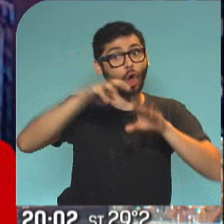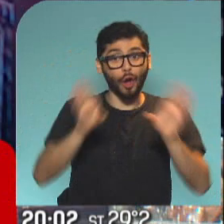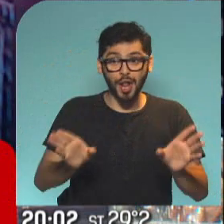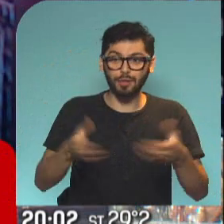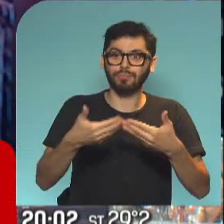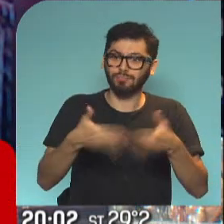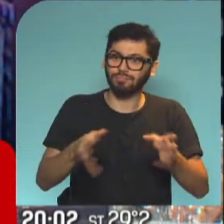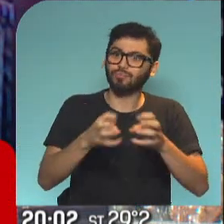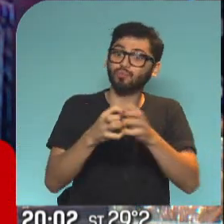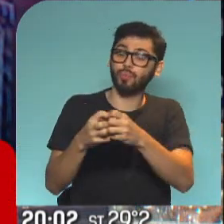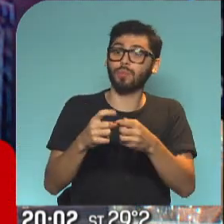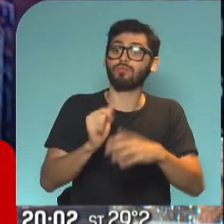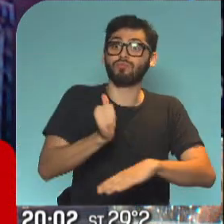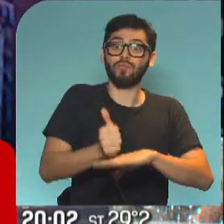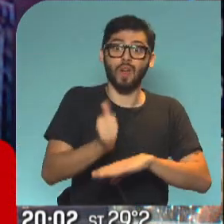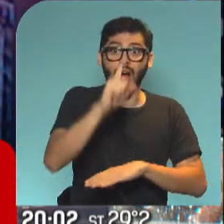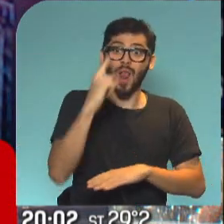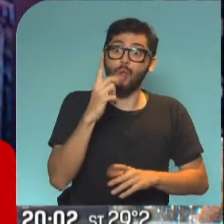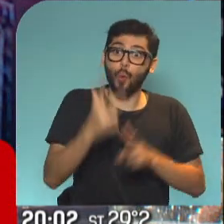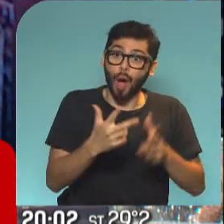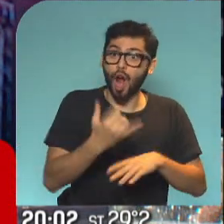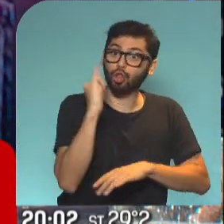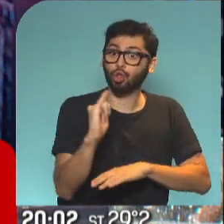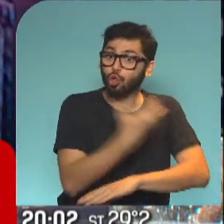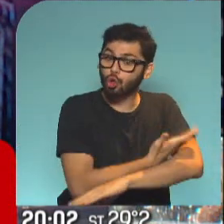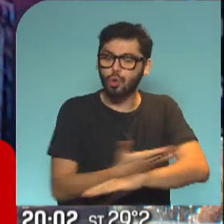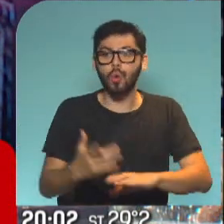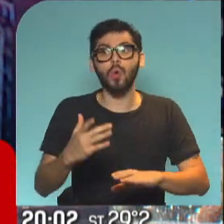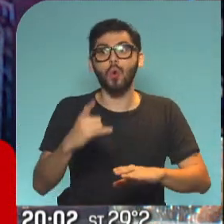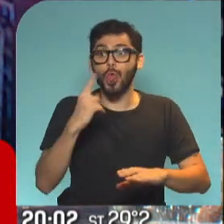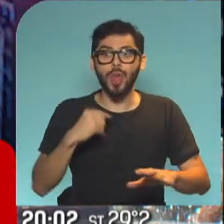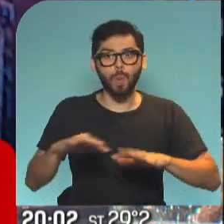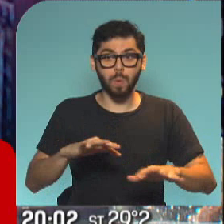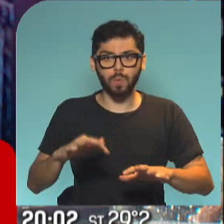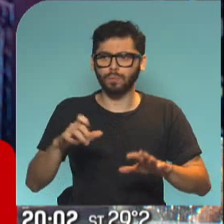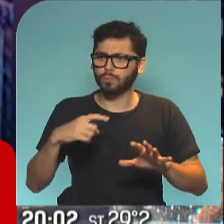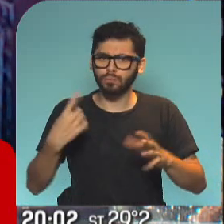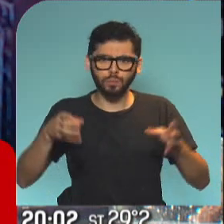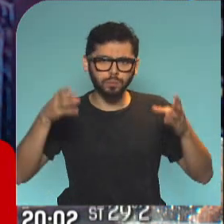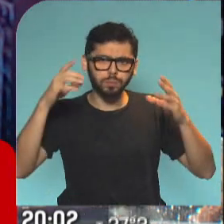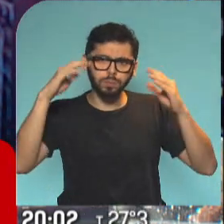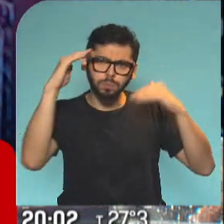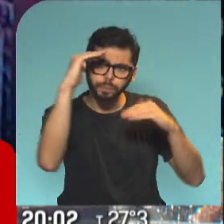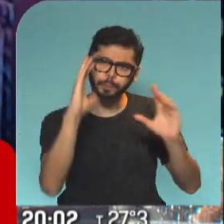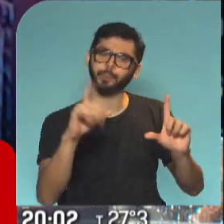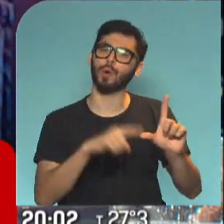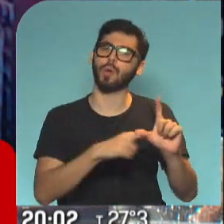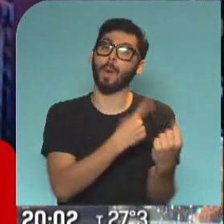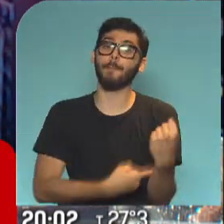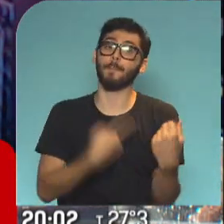día trascendental un día al cual el poder judicial quedó en la vida un día en el que